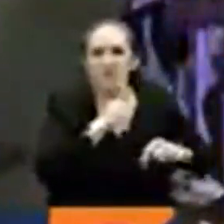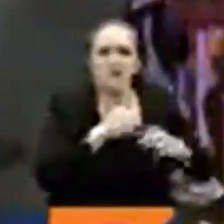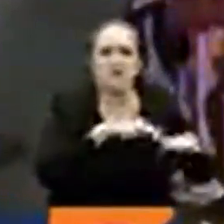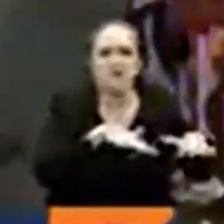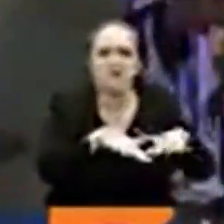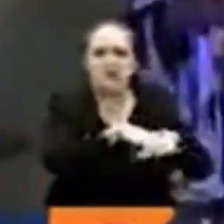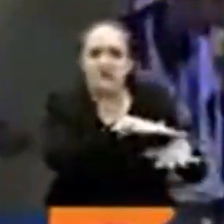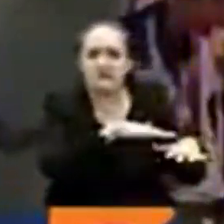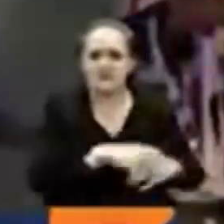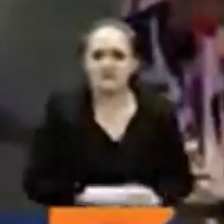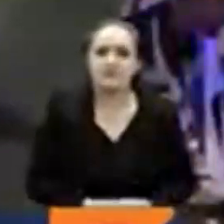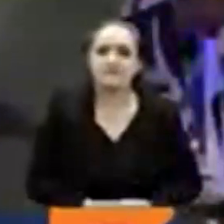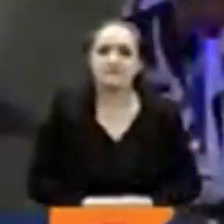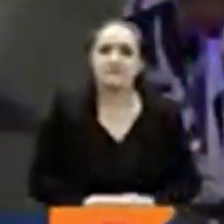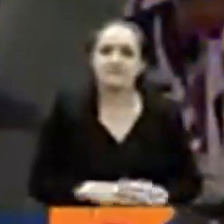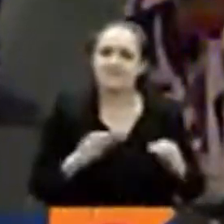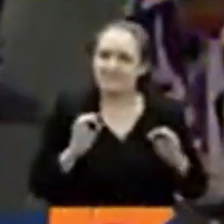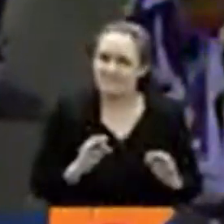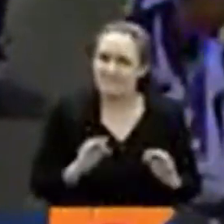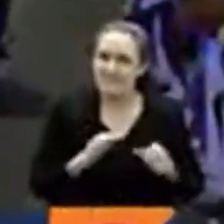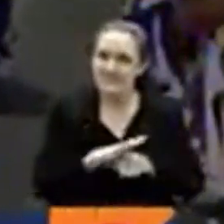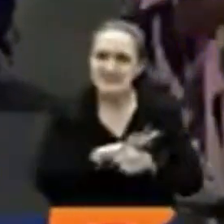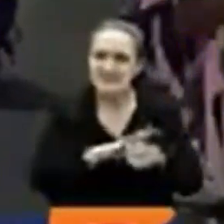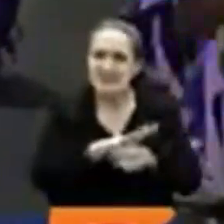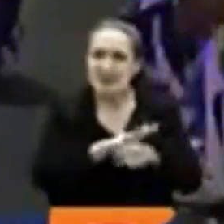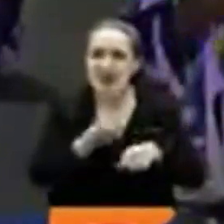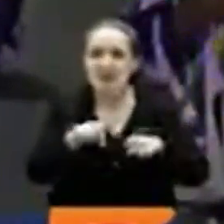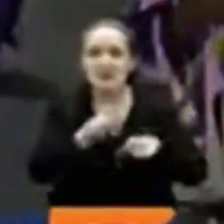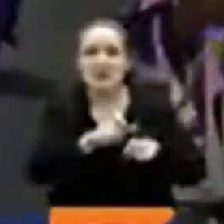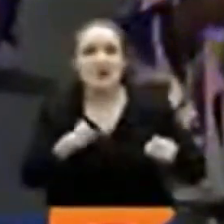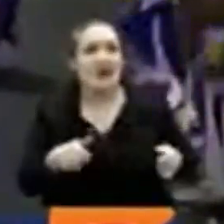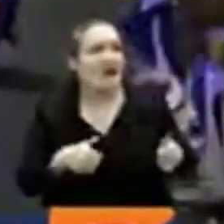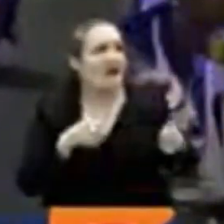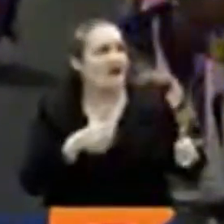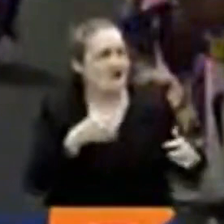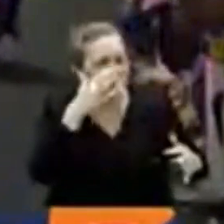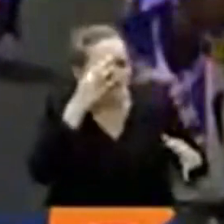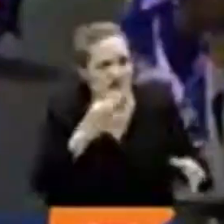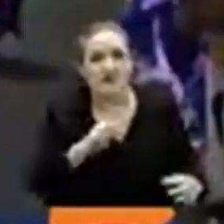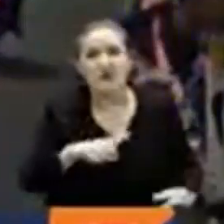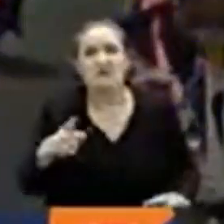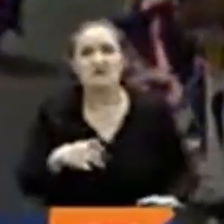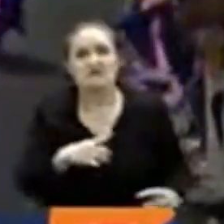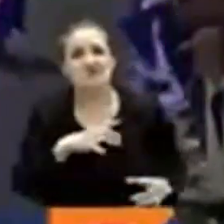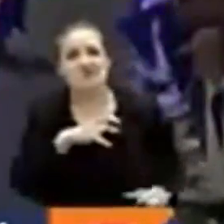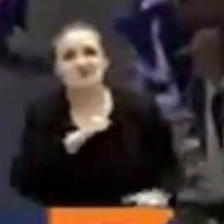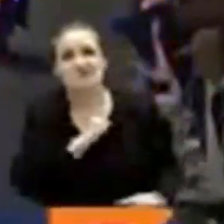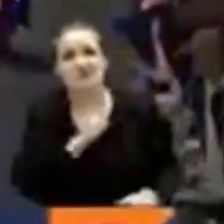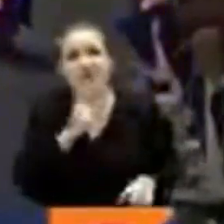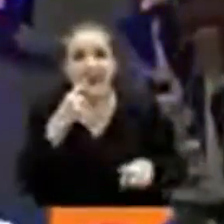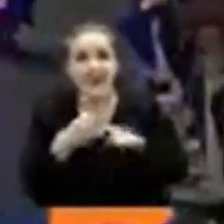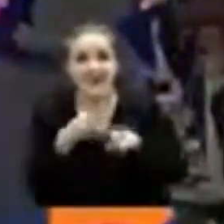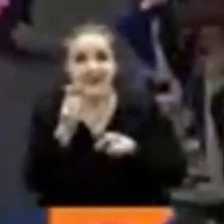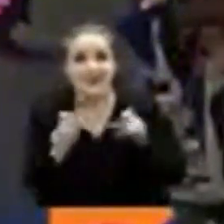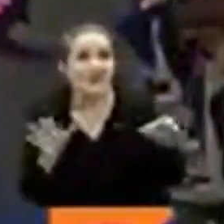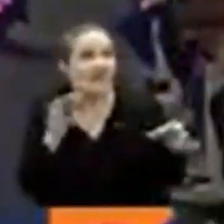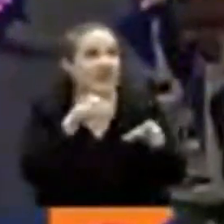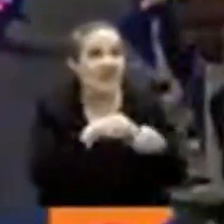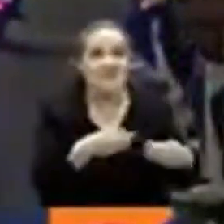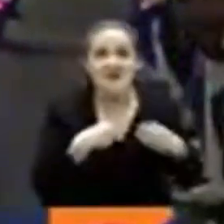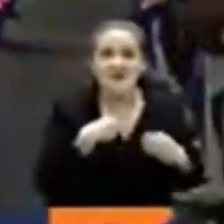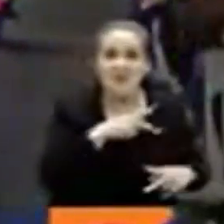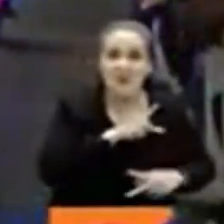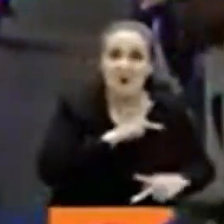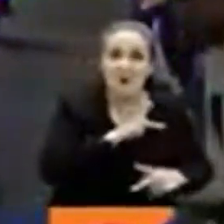Y es que realmente muchos contrastes generó la implosión del edificio Continental Towers, especialmente para los habitantes, para los residentes que